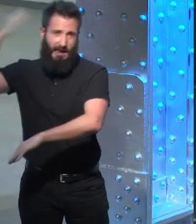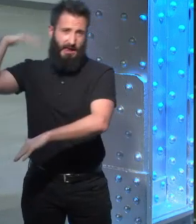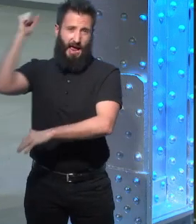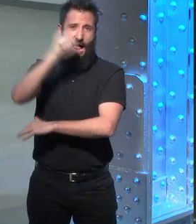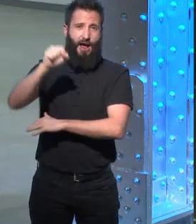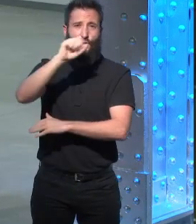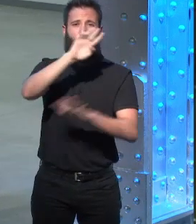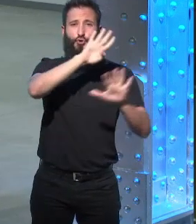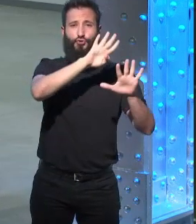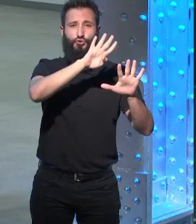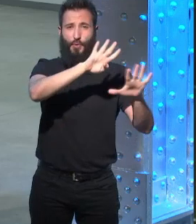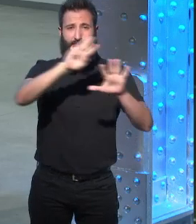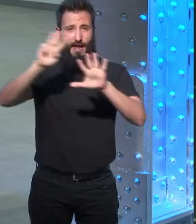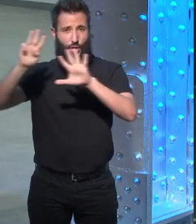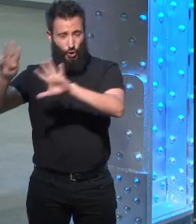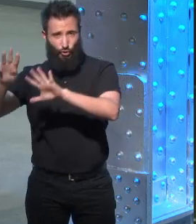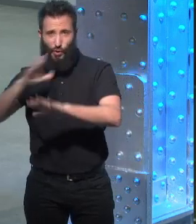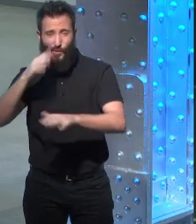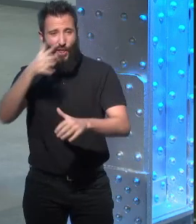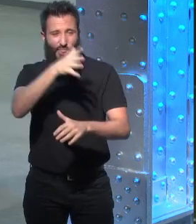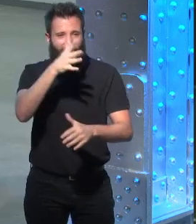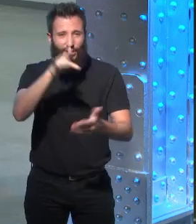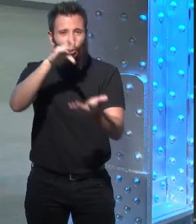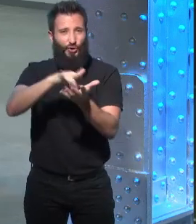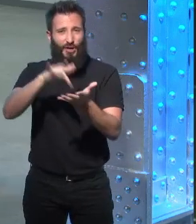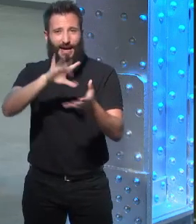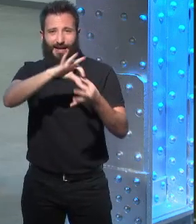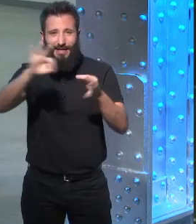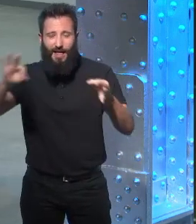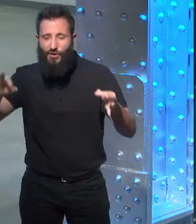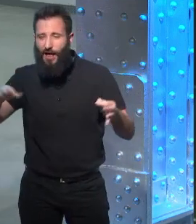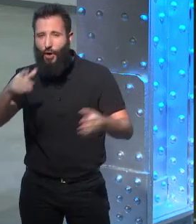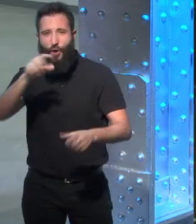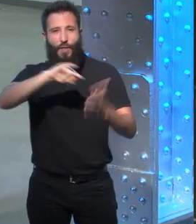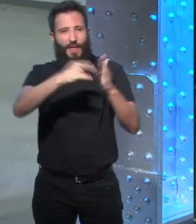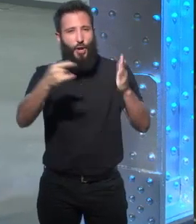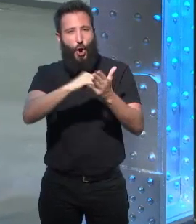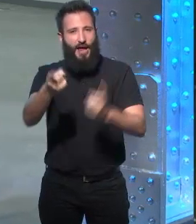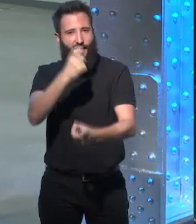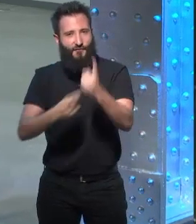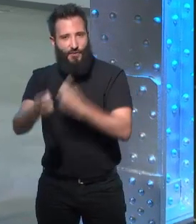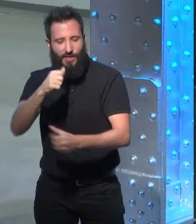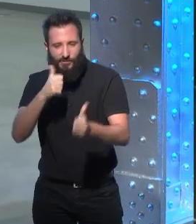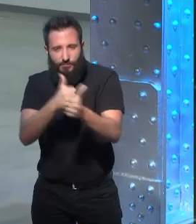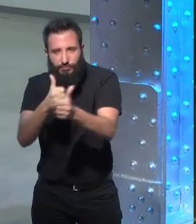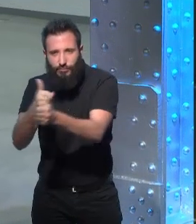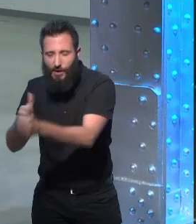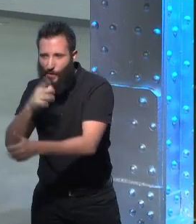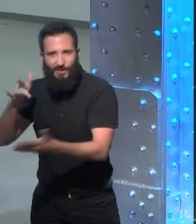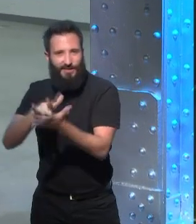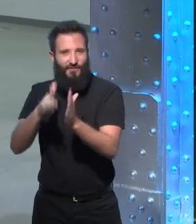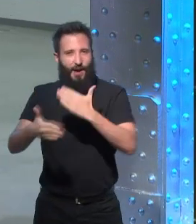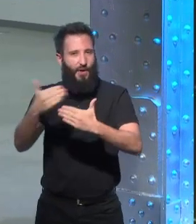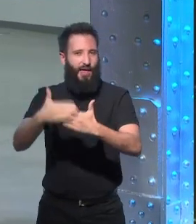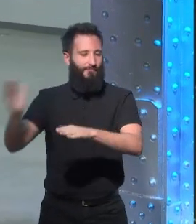año 98, delitos relacionados con las tecnologías de la información, que eso ya casi también ha quedado pasado de moda,